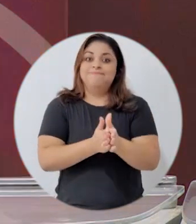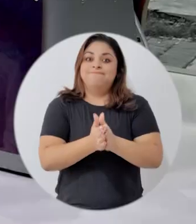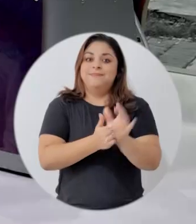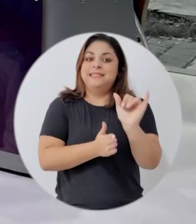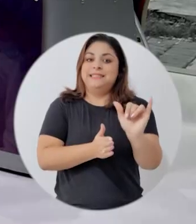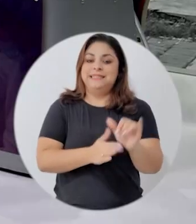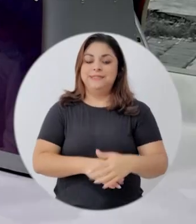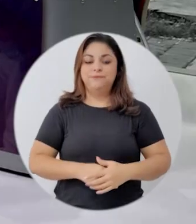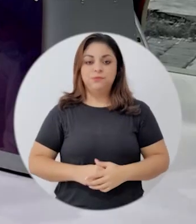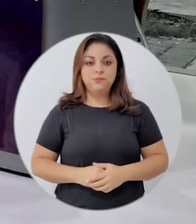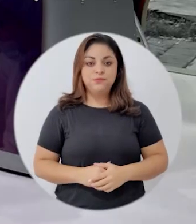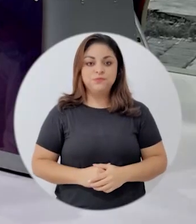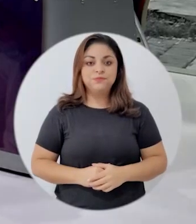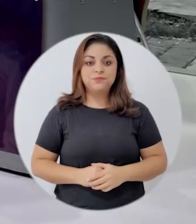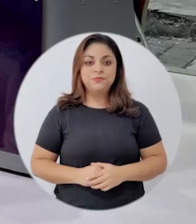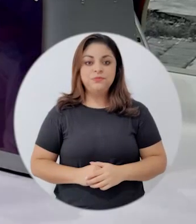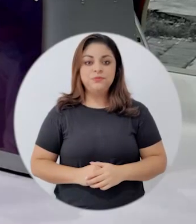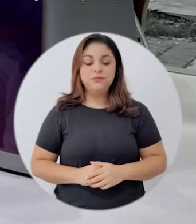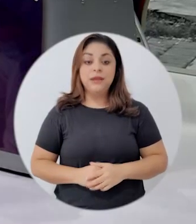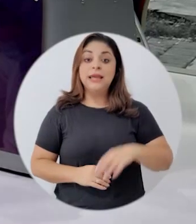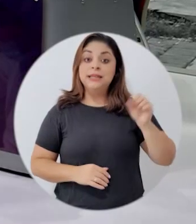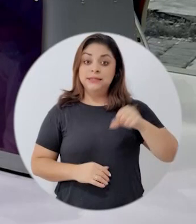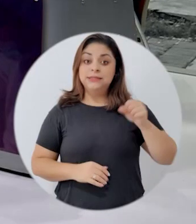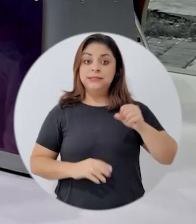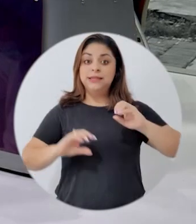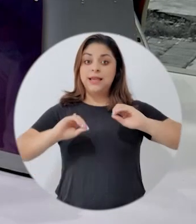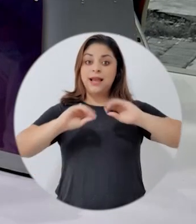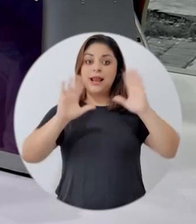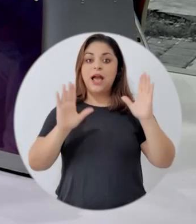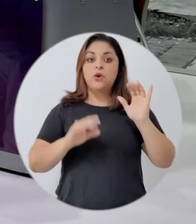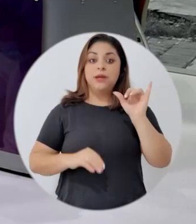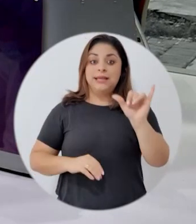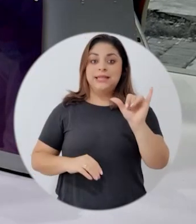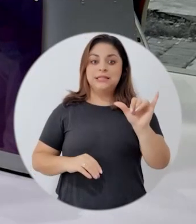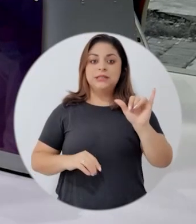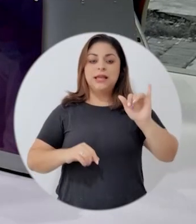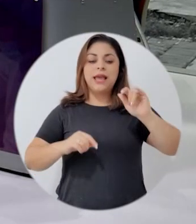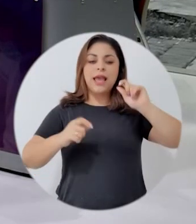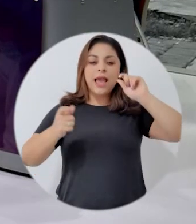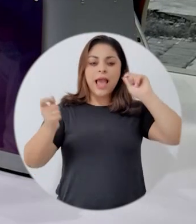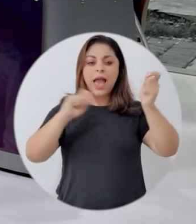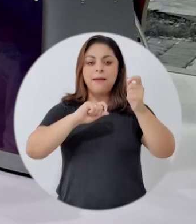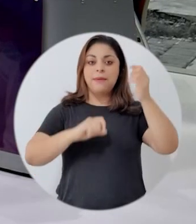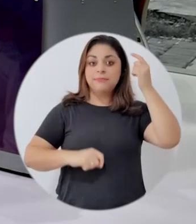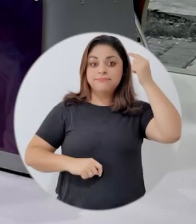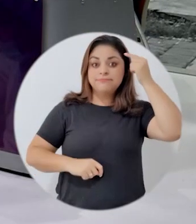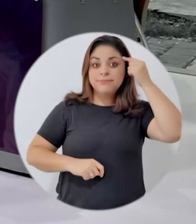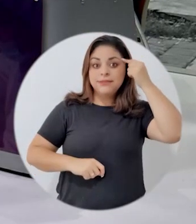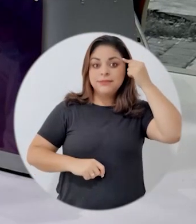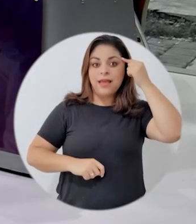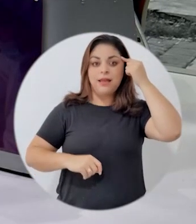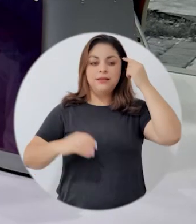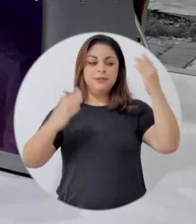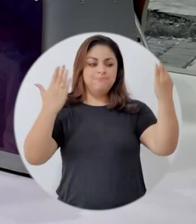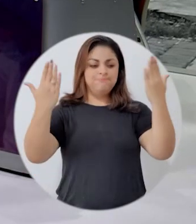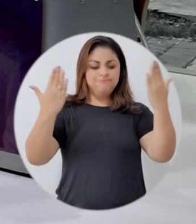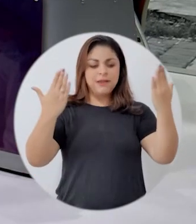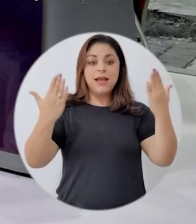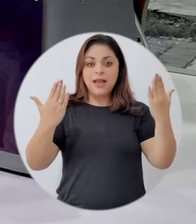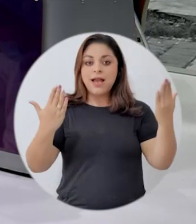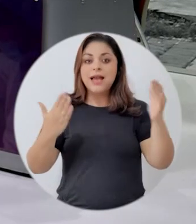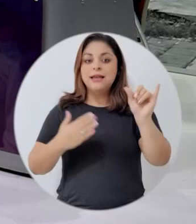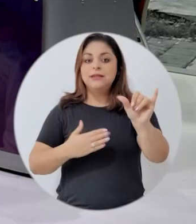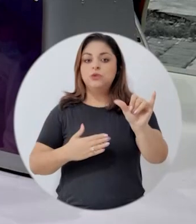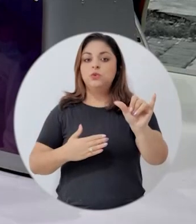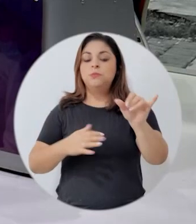Claro, Rodrigo, y eso que habla usted de un cambio de paradigma es muy cierto. Anteriormente